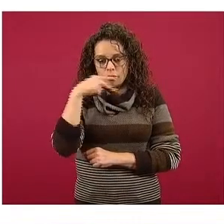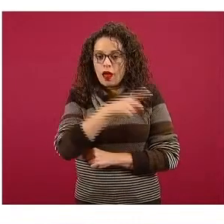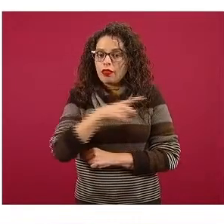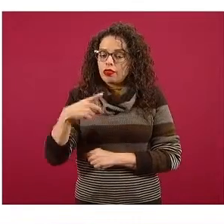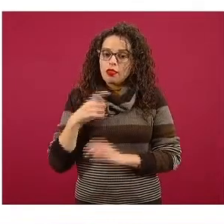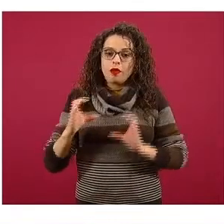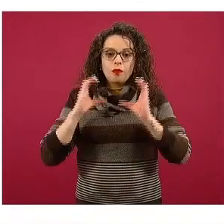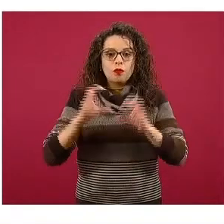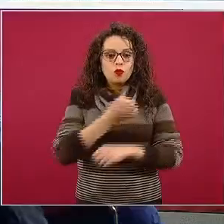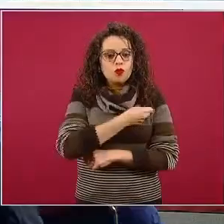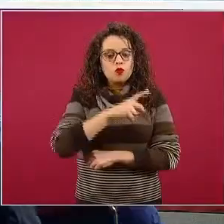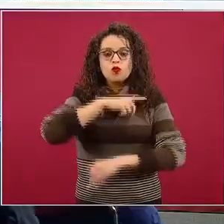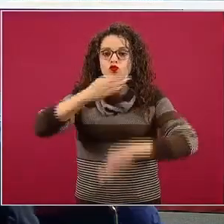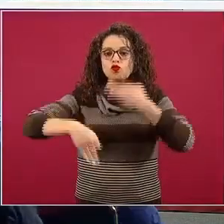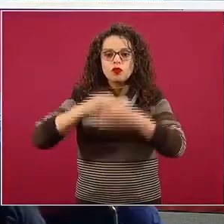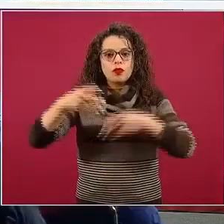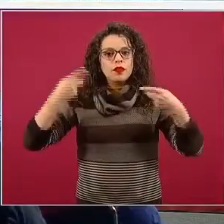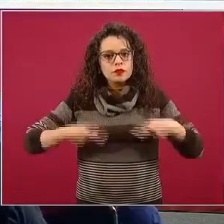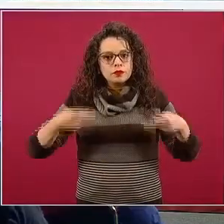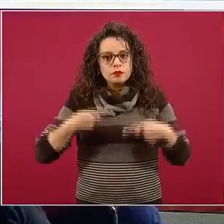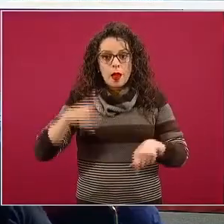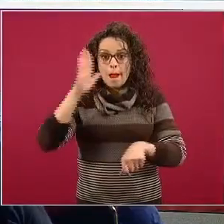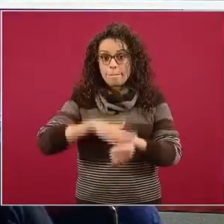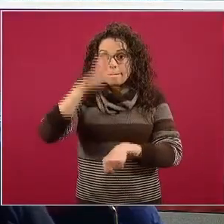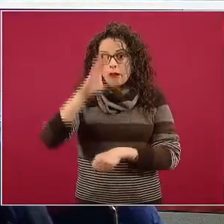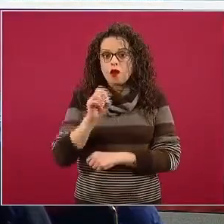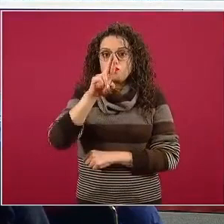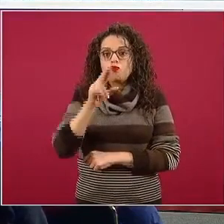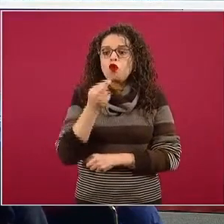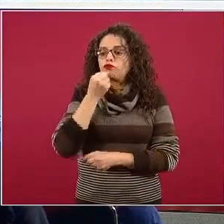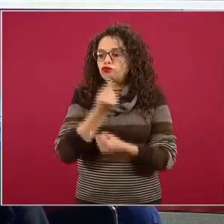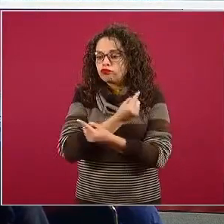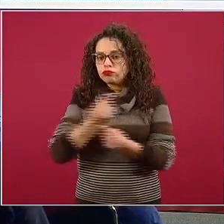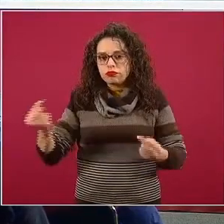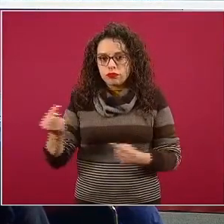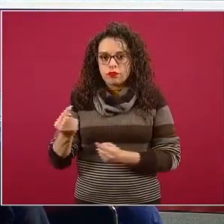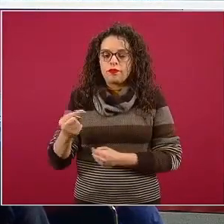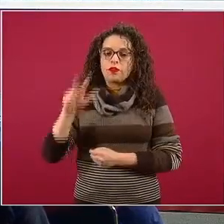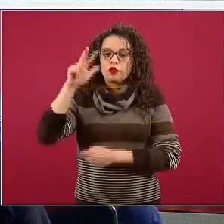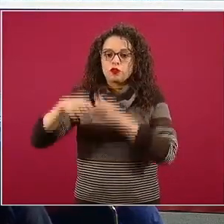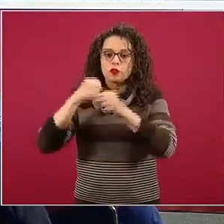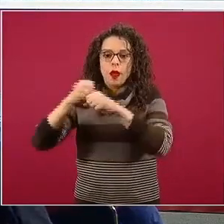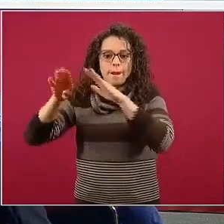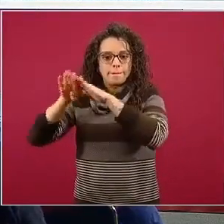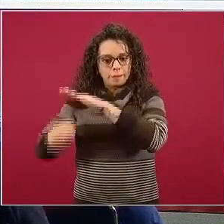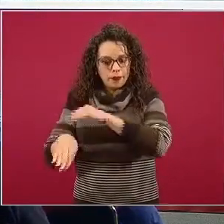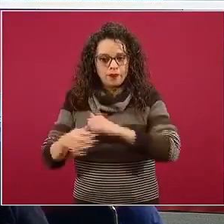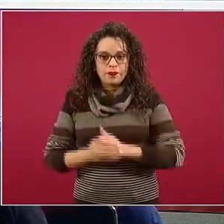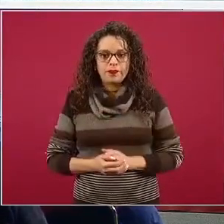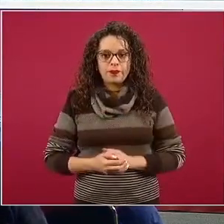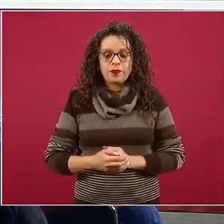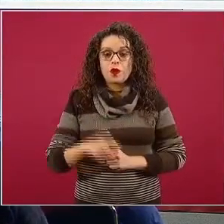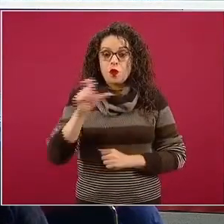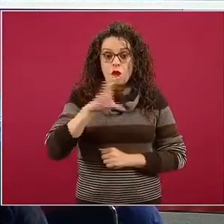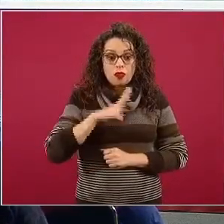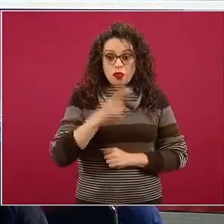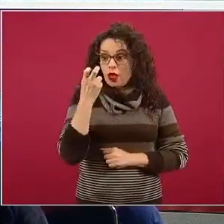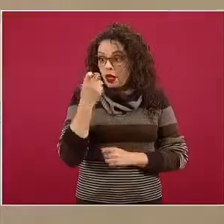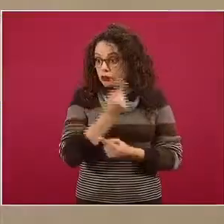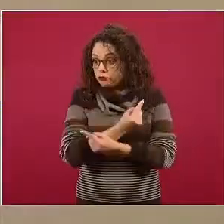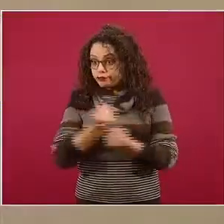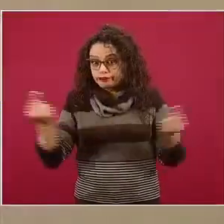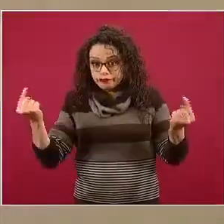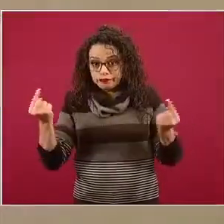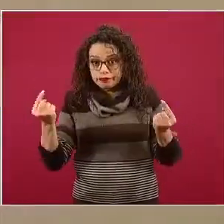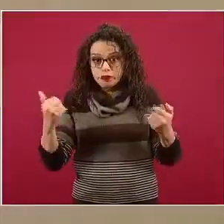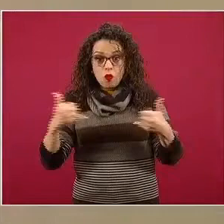que nos rodean, especialmente de menores de edad. Entonces, evitar fumar siempre que haya menores de edad, mujeres